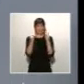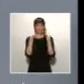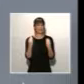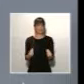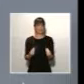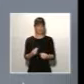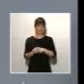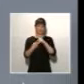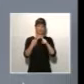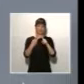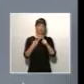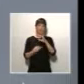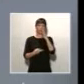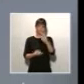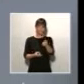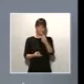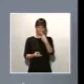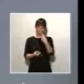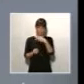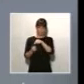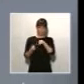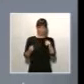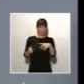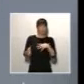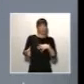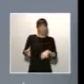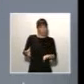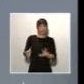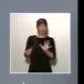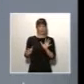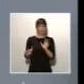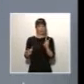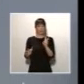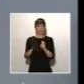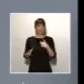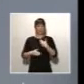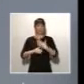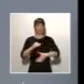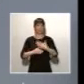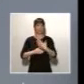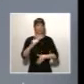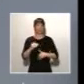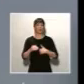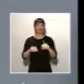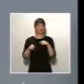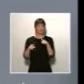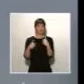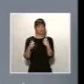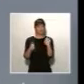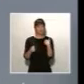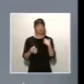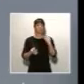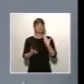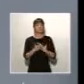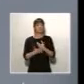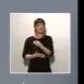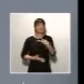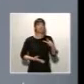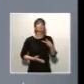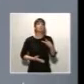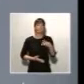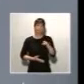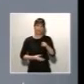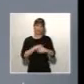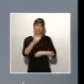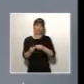es porque estos medicamentos, que pueden ser un recurso limitado, deben utilizarse donde verdaderamente han demostrado que son eficaces. La investigación